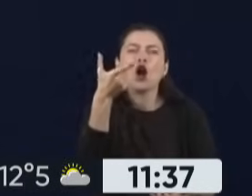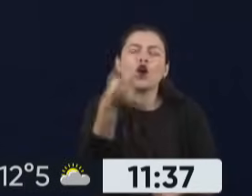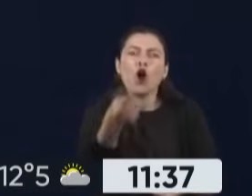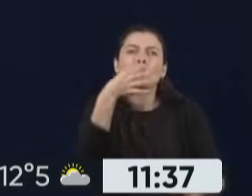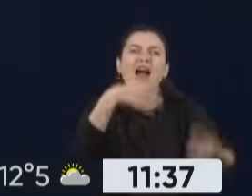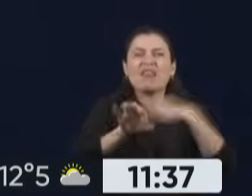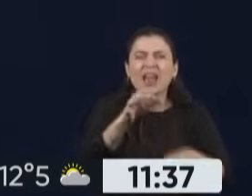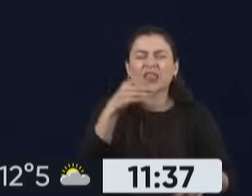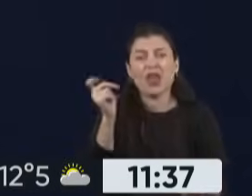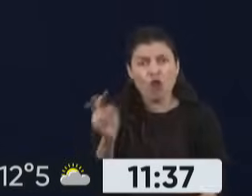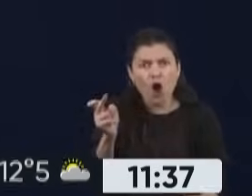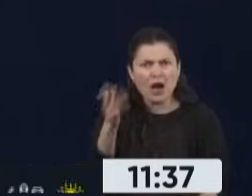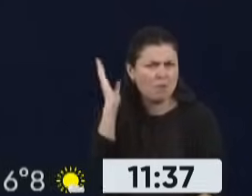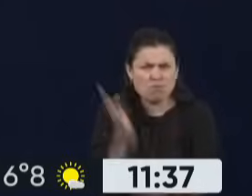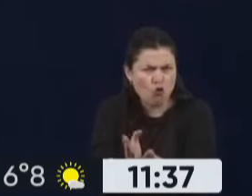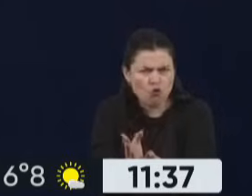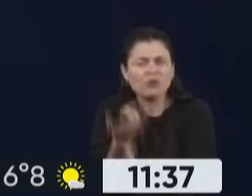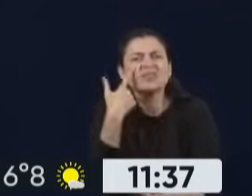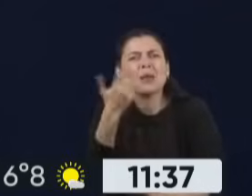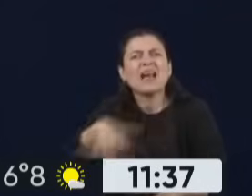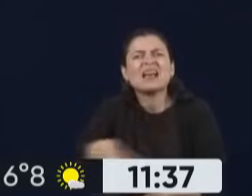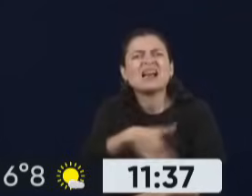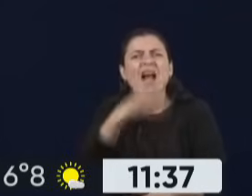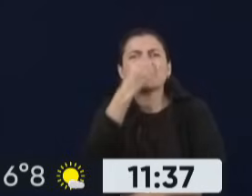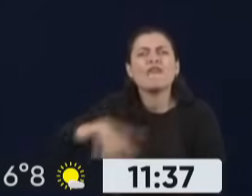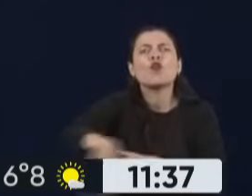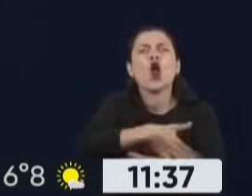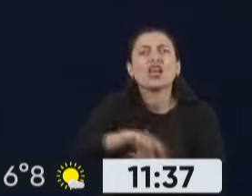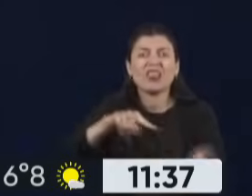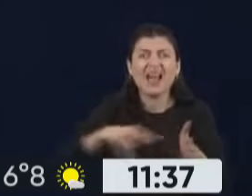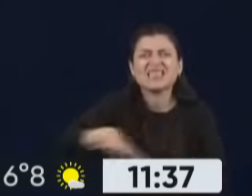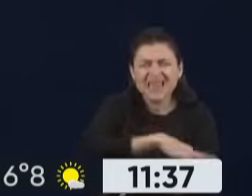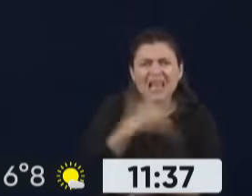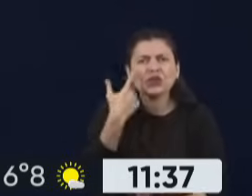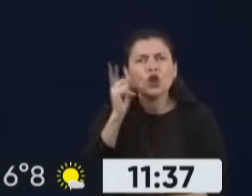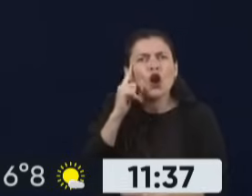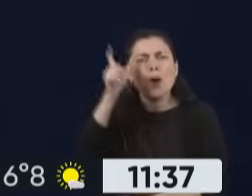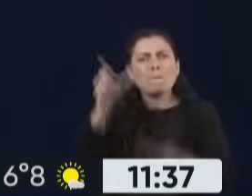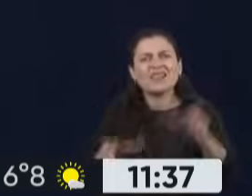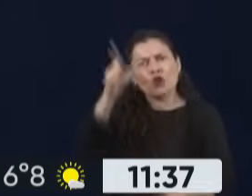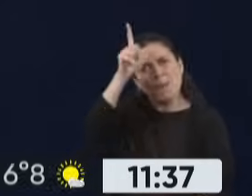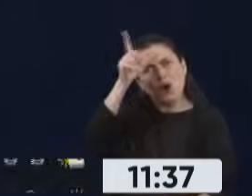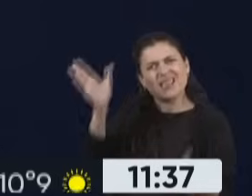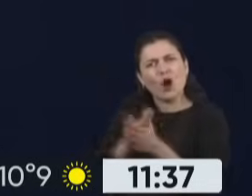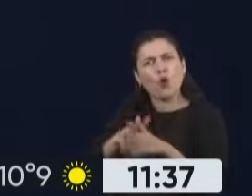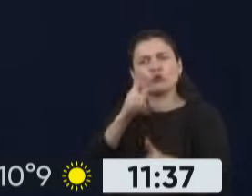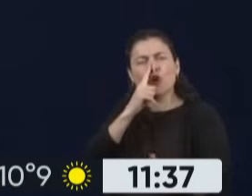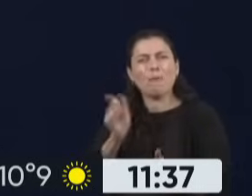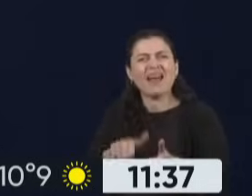Calle Florida con los perros y las fuerzas de seguridad persiguiendo a la gente de